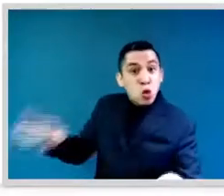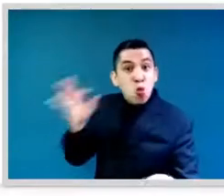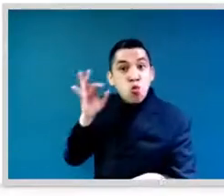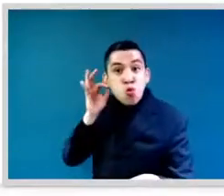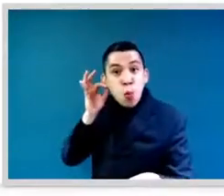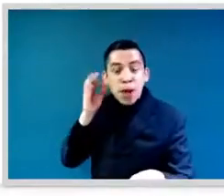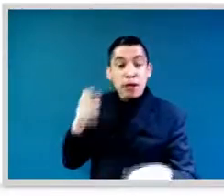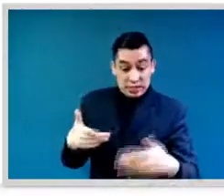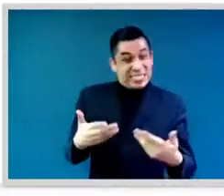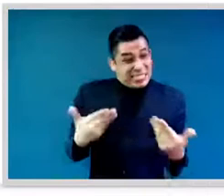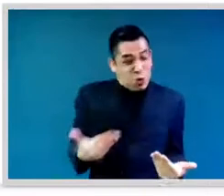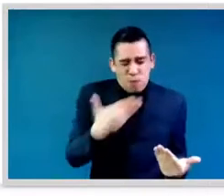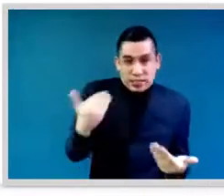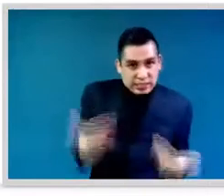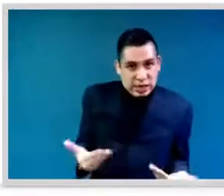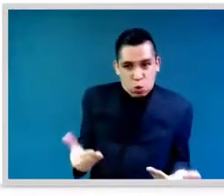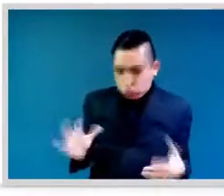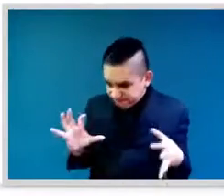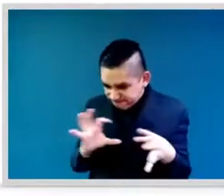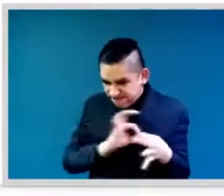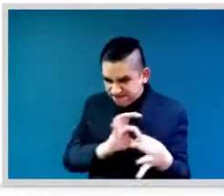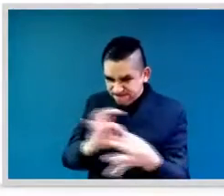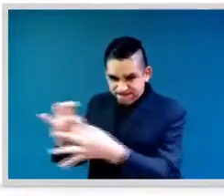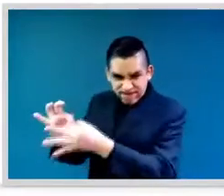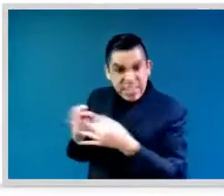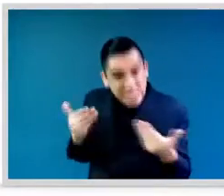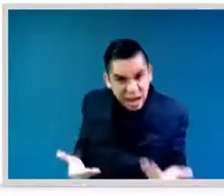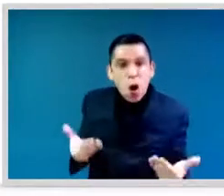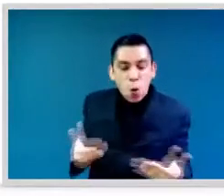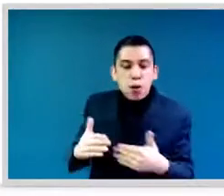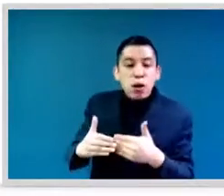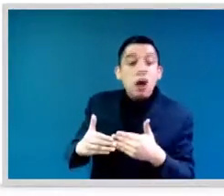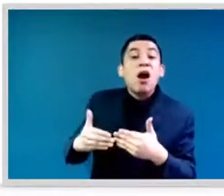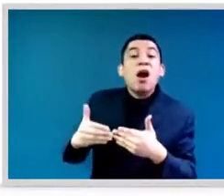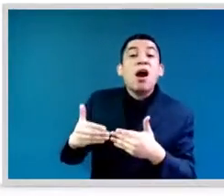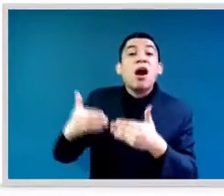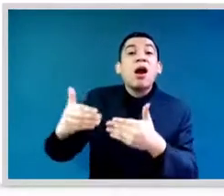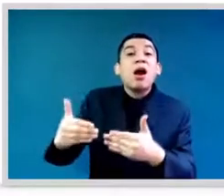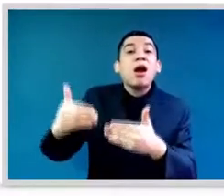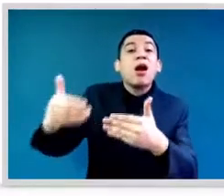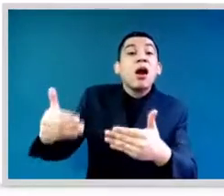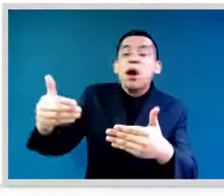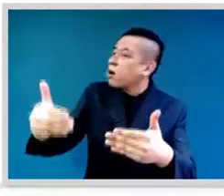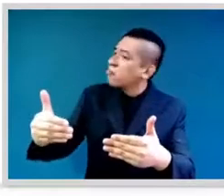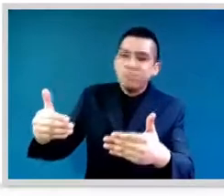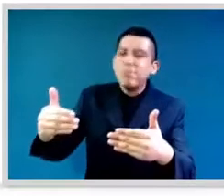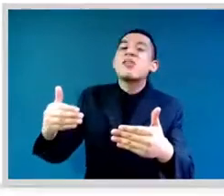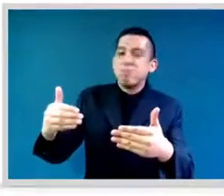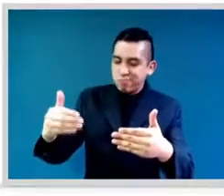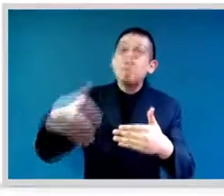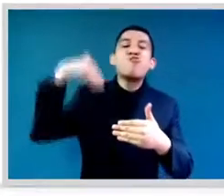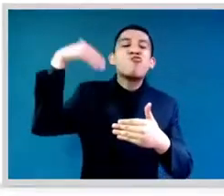empezar hoy. No podemos seguir demorando el escenario equitativo y deben seguir llegando